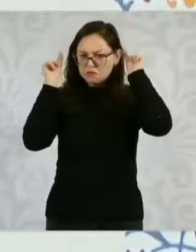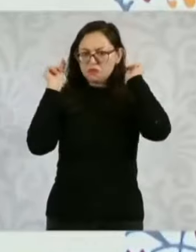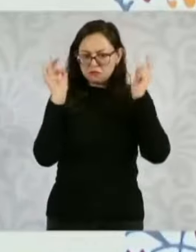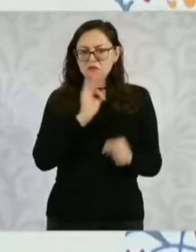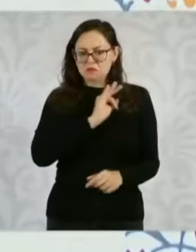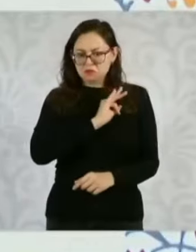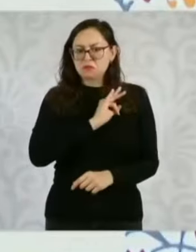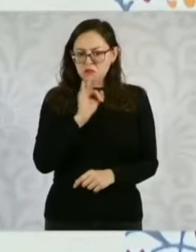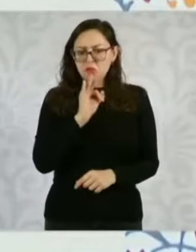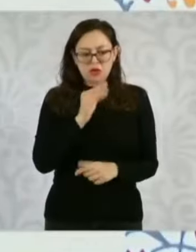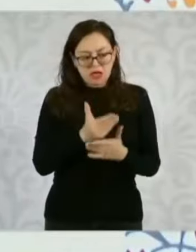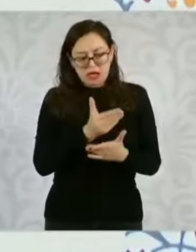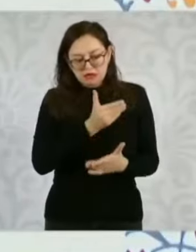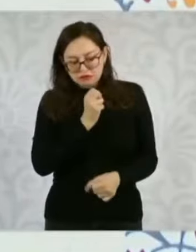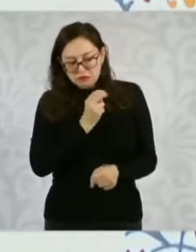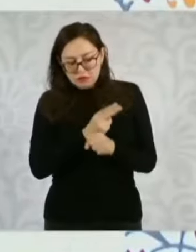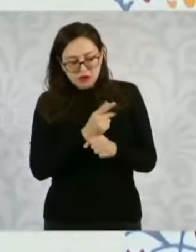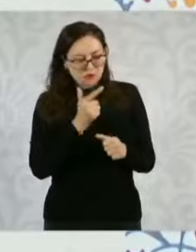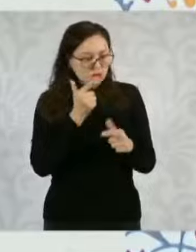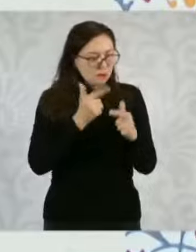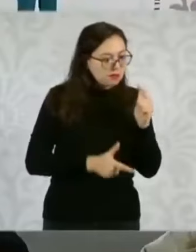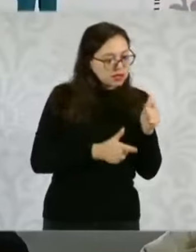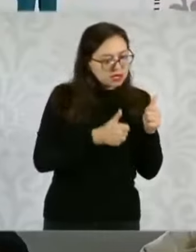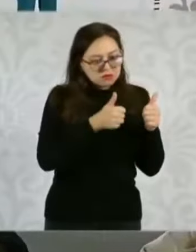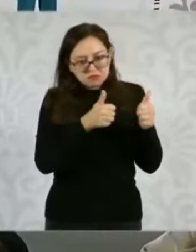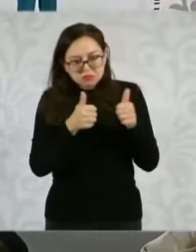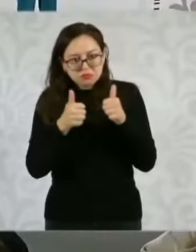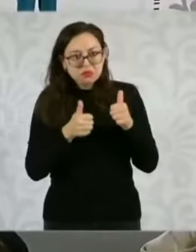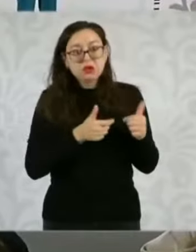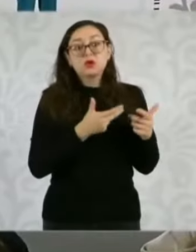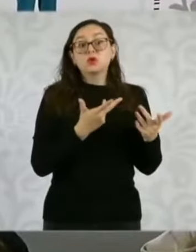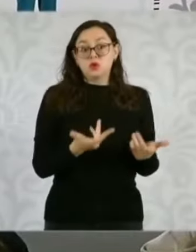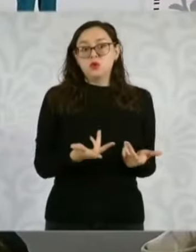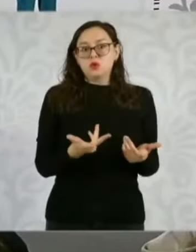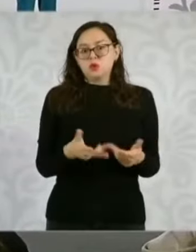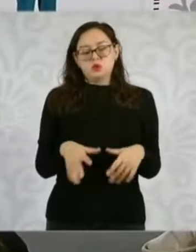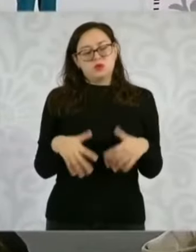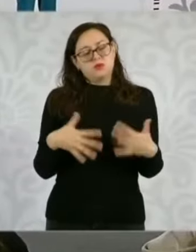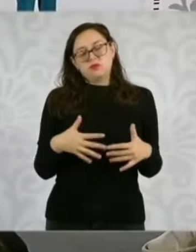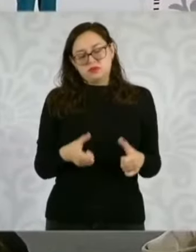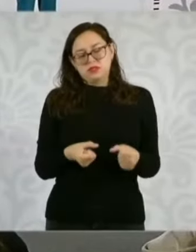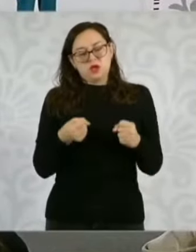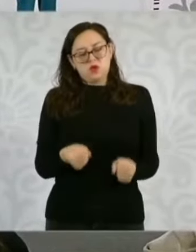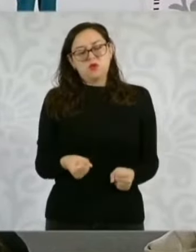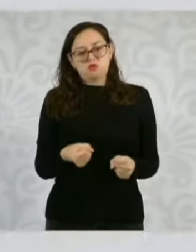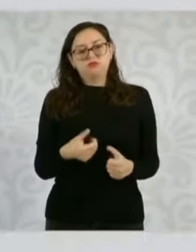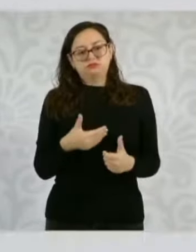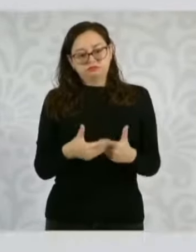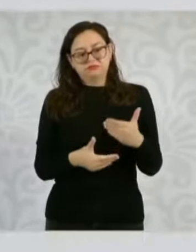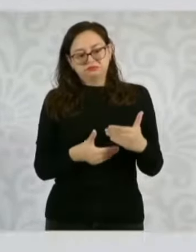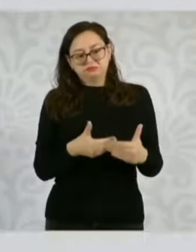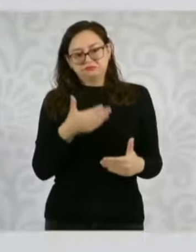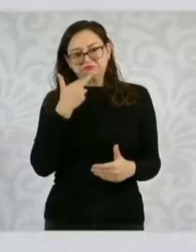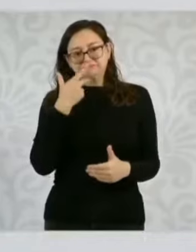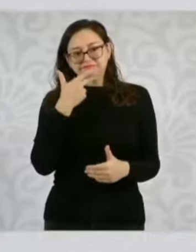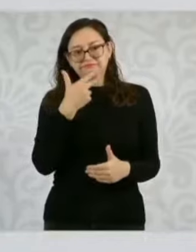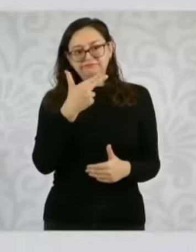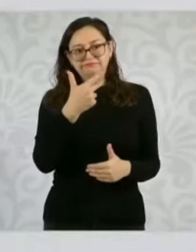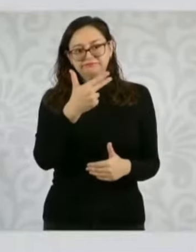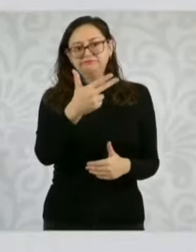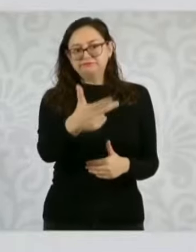carácter preventivo. Entonces, estamos seguros que esto va a ir fortaleciendo el sistema de cuidados y, por el otro lado,